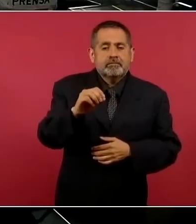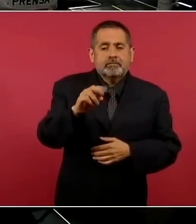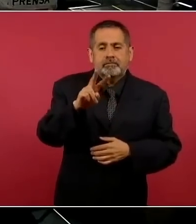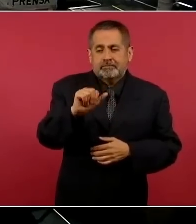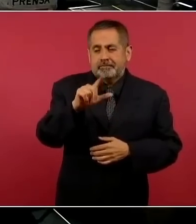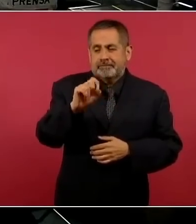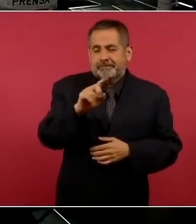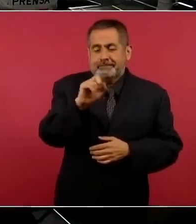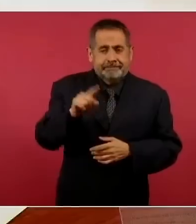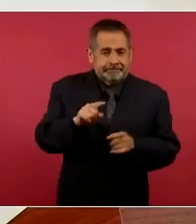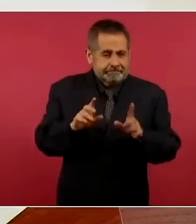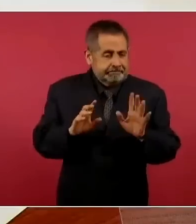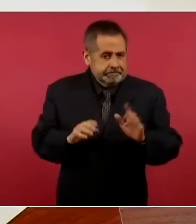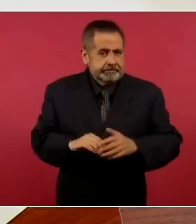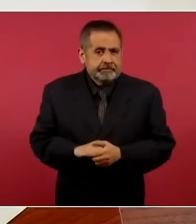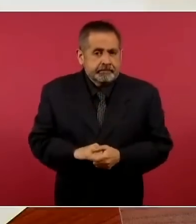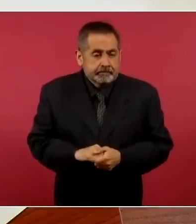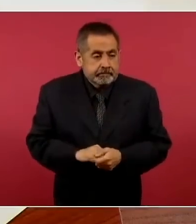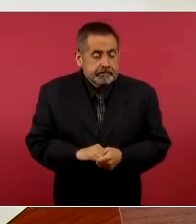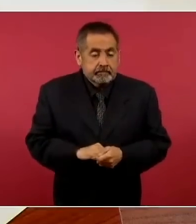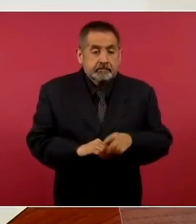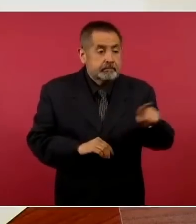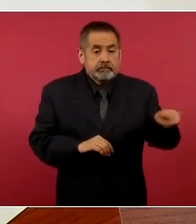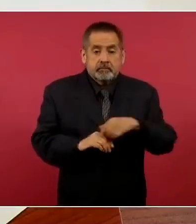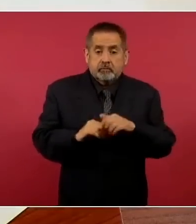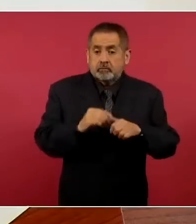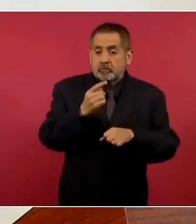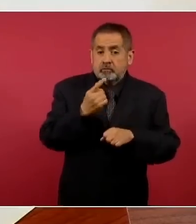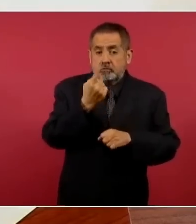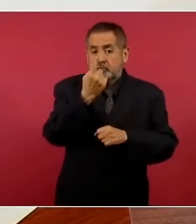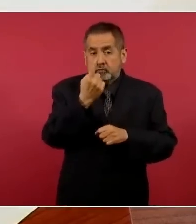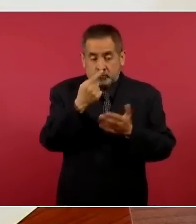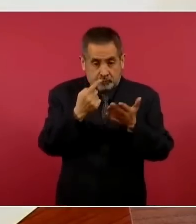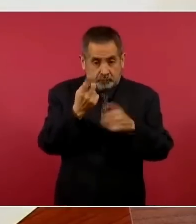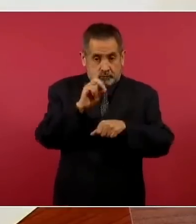Valdés, hacían una encuesta diaria,